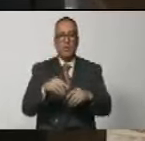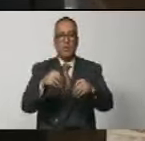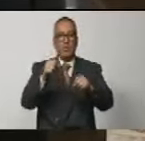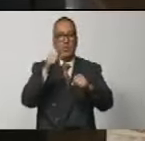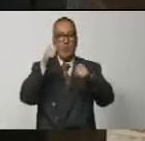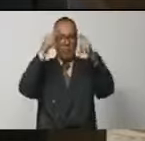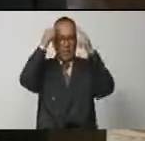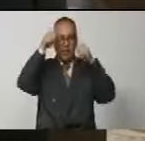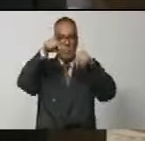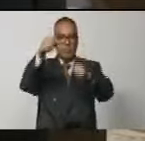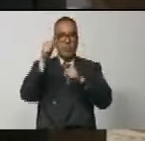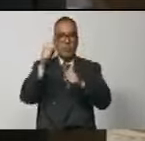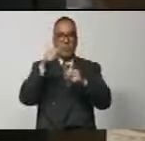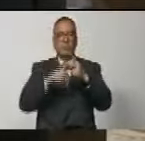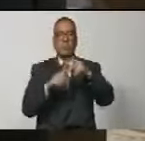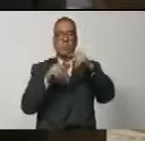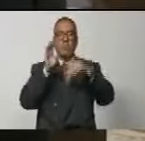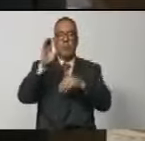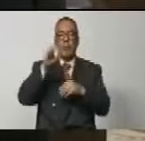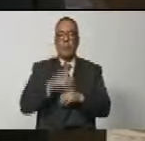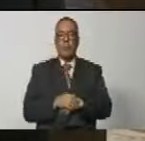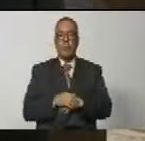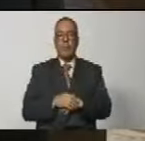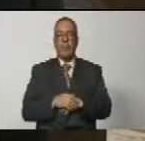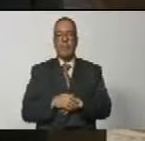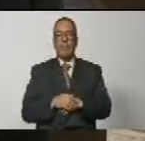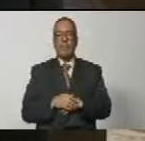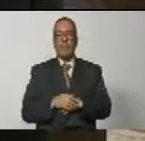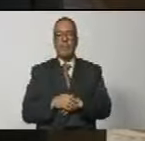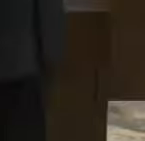viva Chávez y que viva la patria!